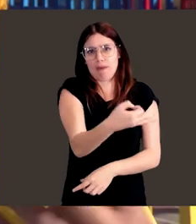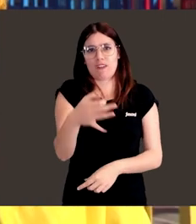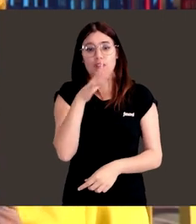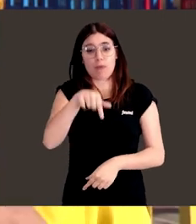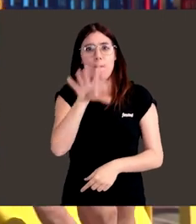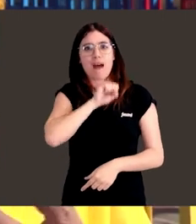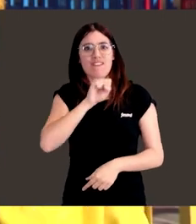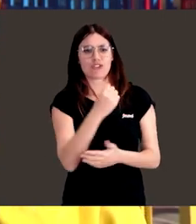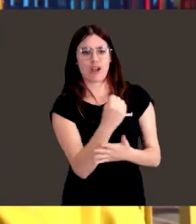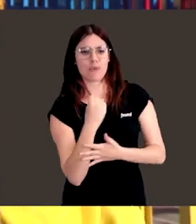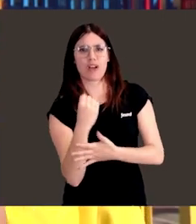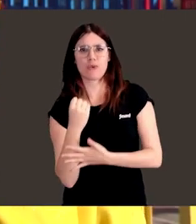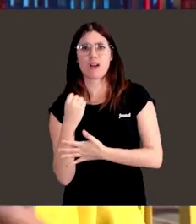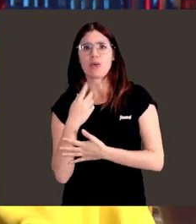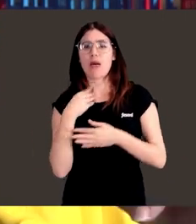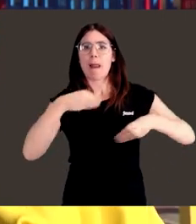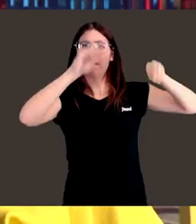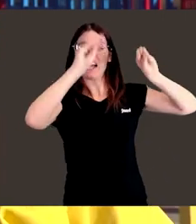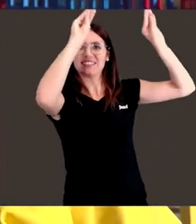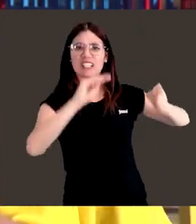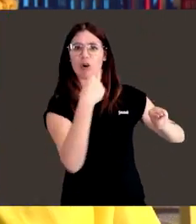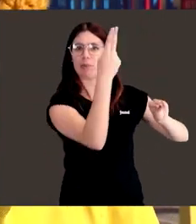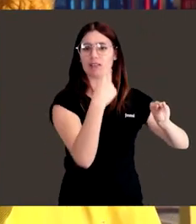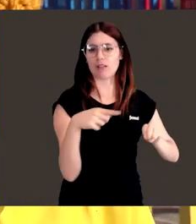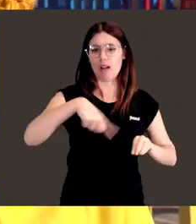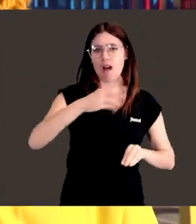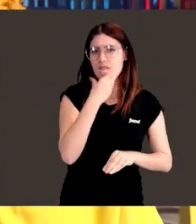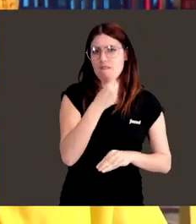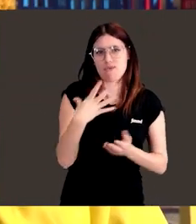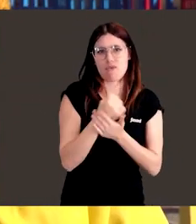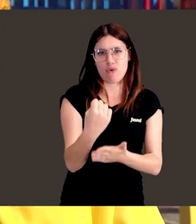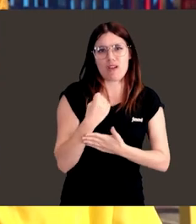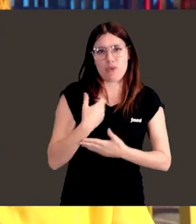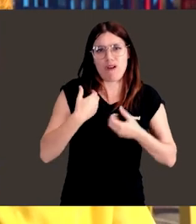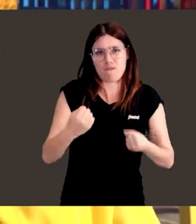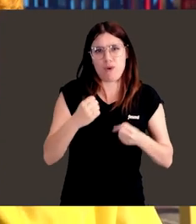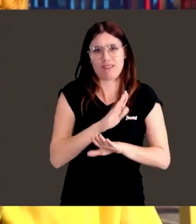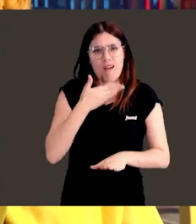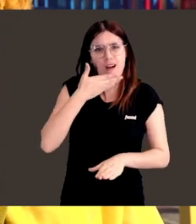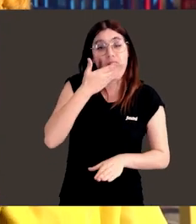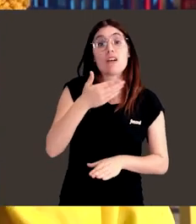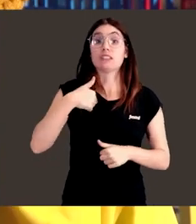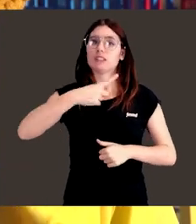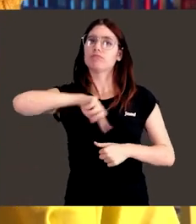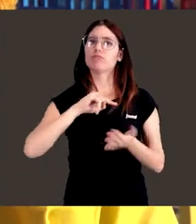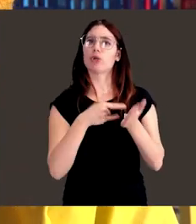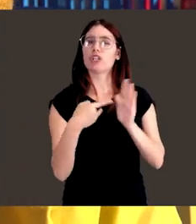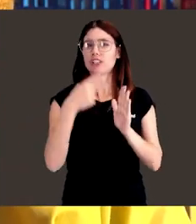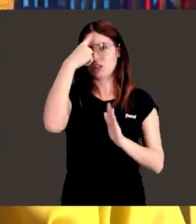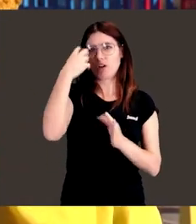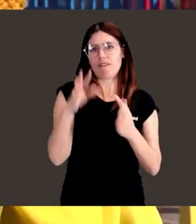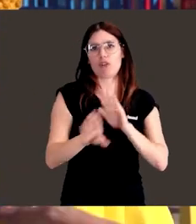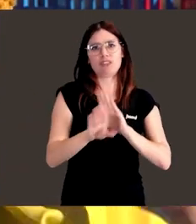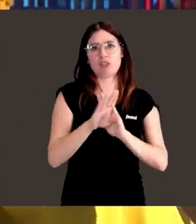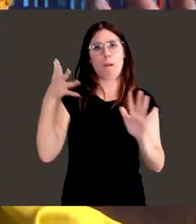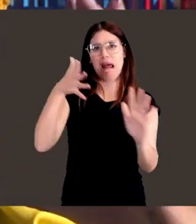aparte aquí ha sido maravilloso, todos me han ayudado así a poner los plásticos, a pasarme la pintura, son unos hermosos y creo que es un proyecto que